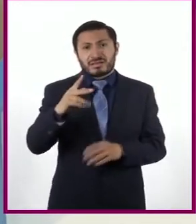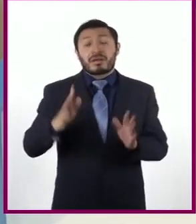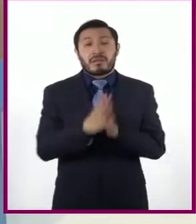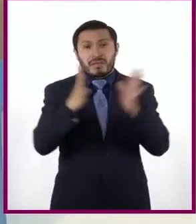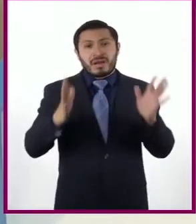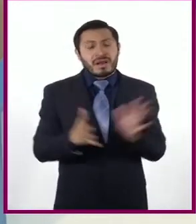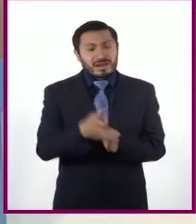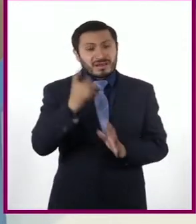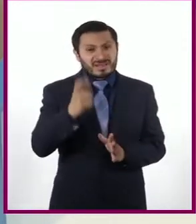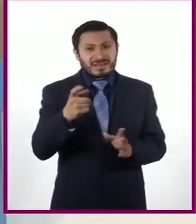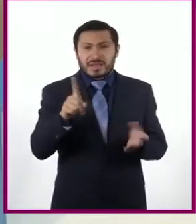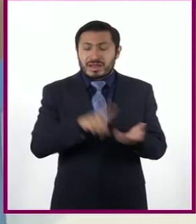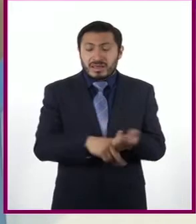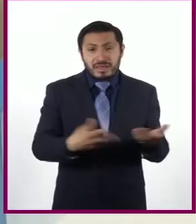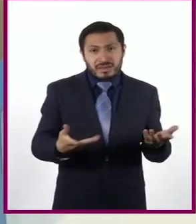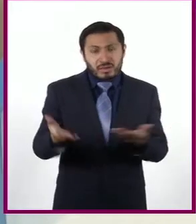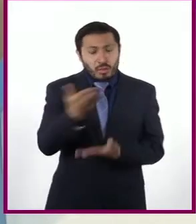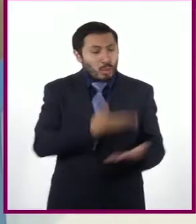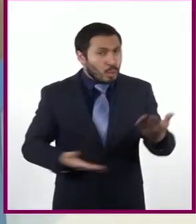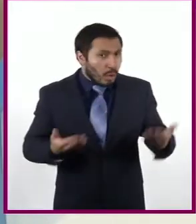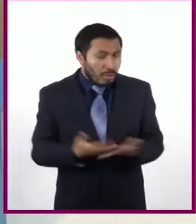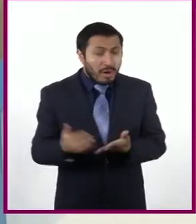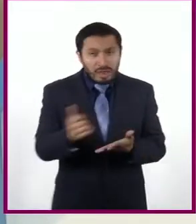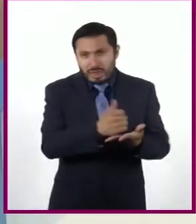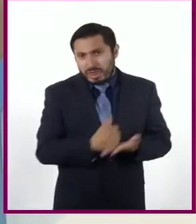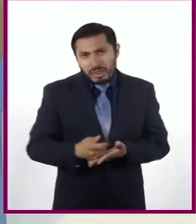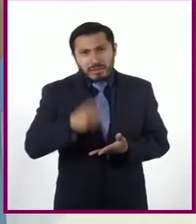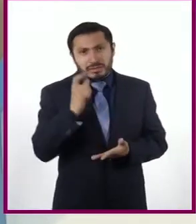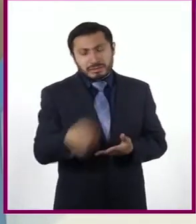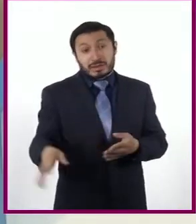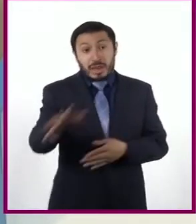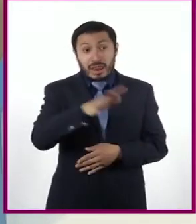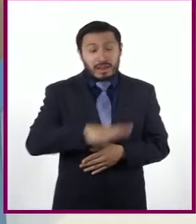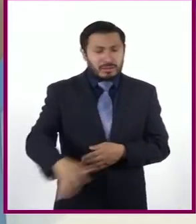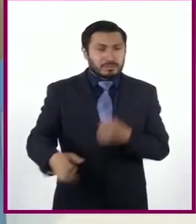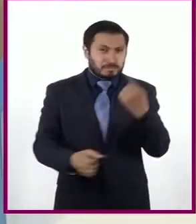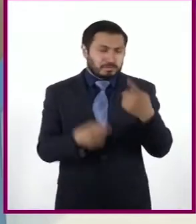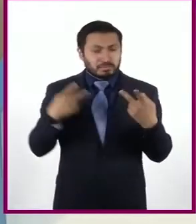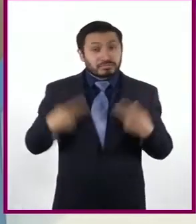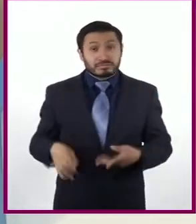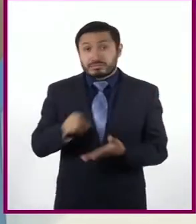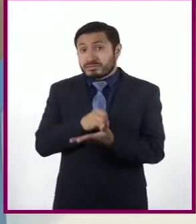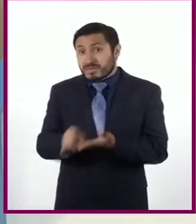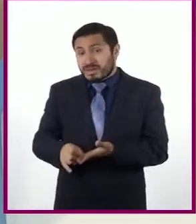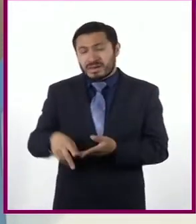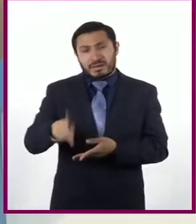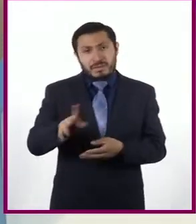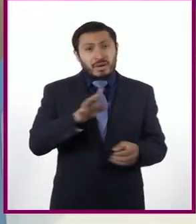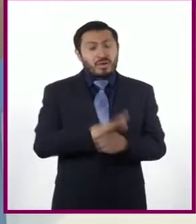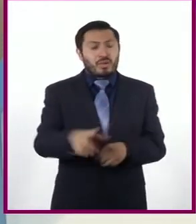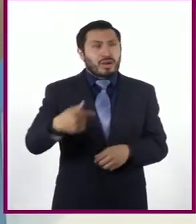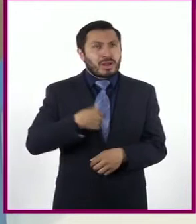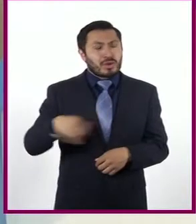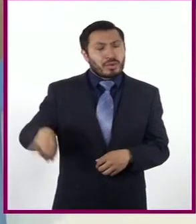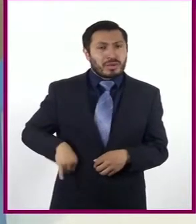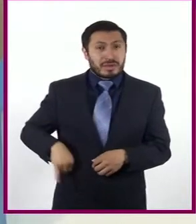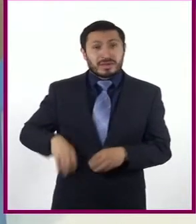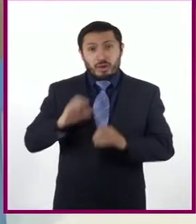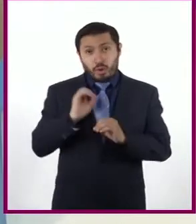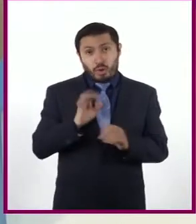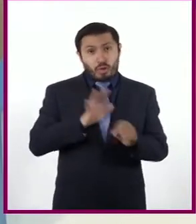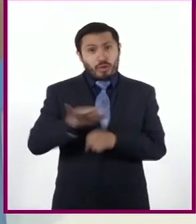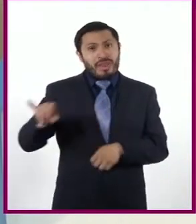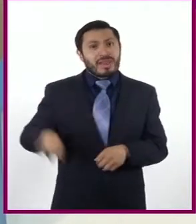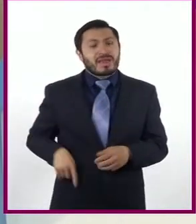de formar parte o compartir. Implica la toma de decisiones, considerando los intereses personales y de grupo,